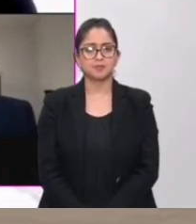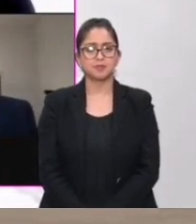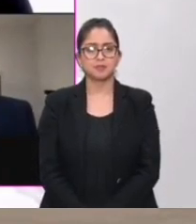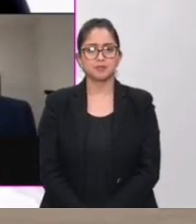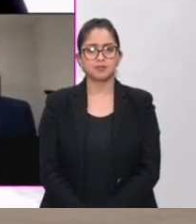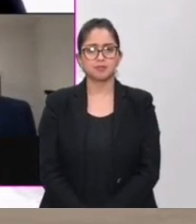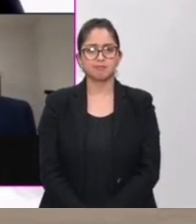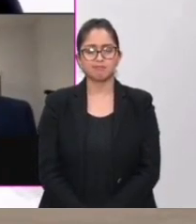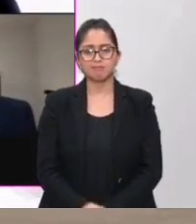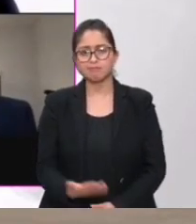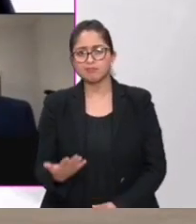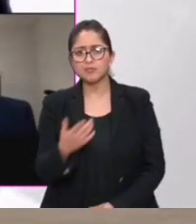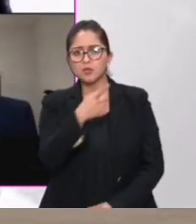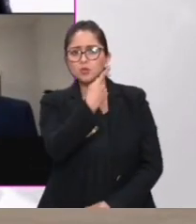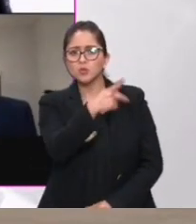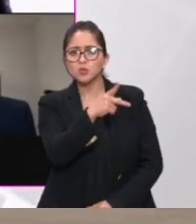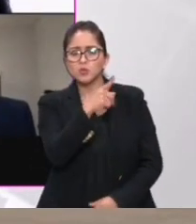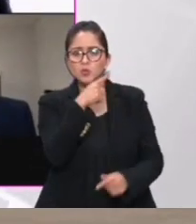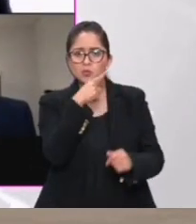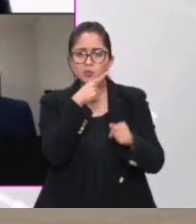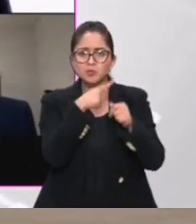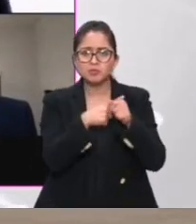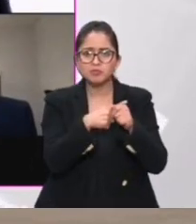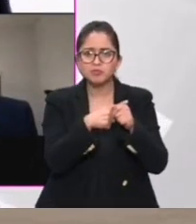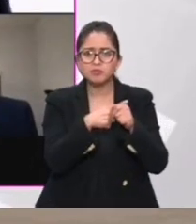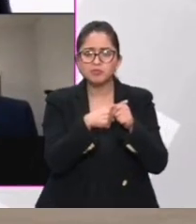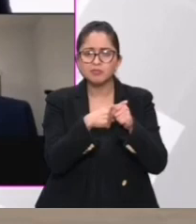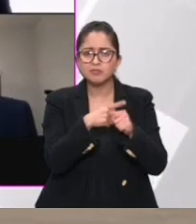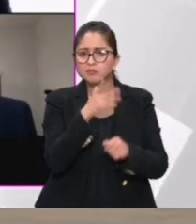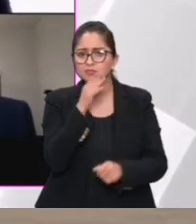Me parece que tiene silenciado su micrófono, por favor.